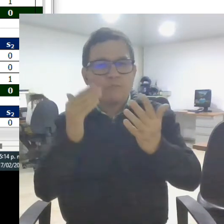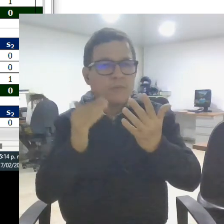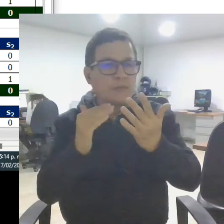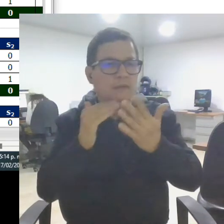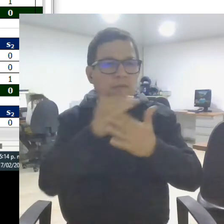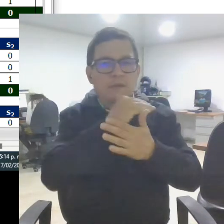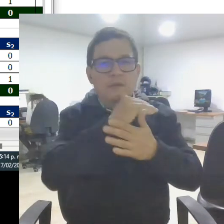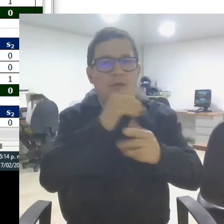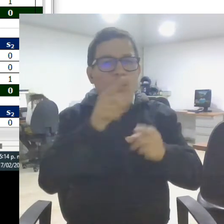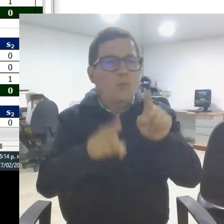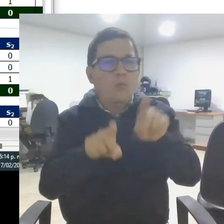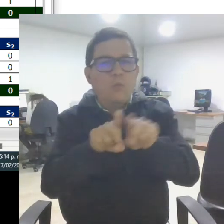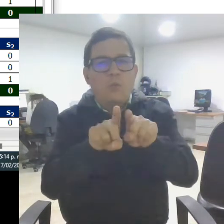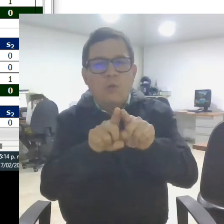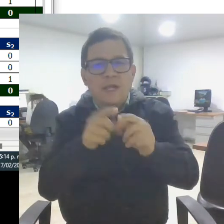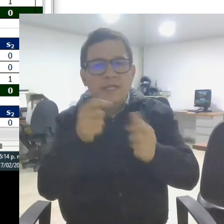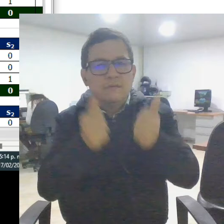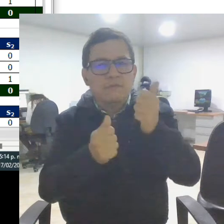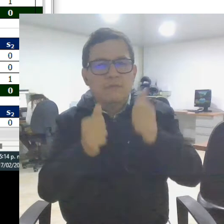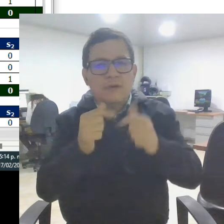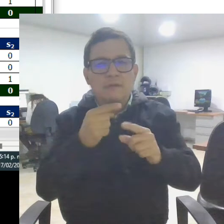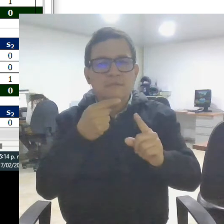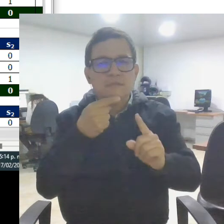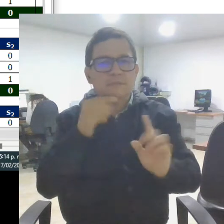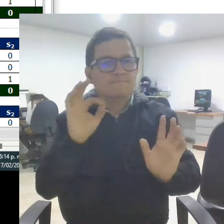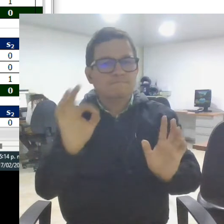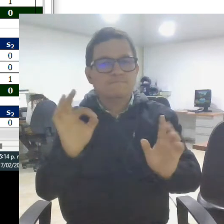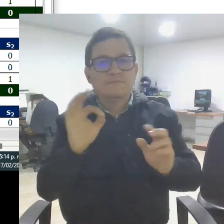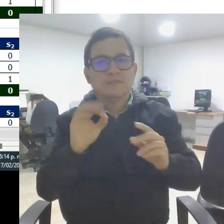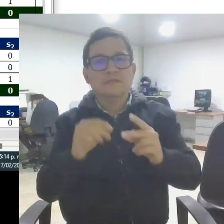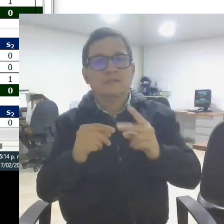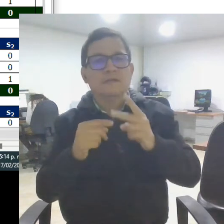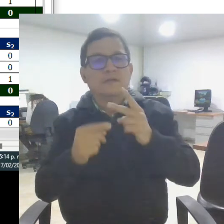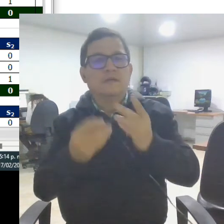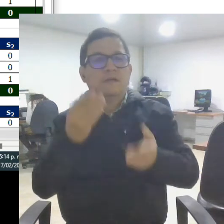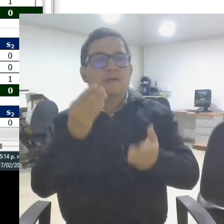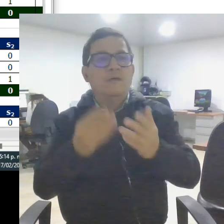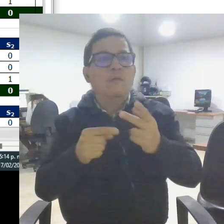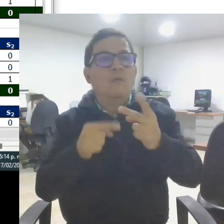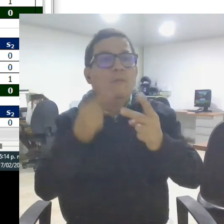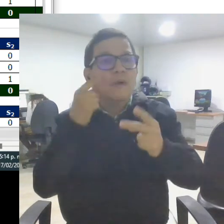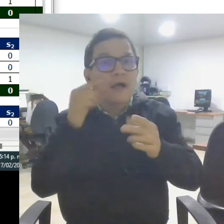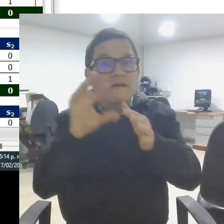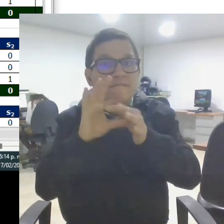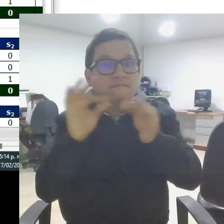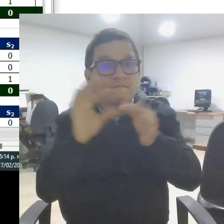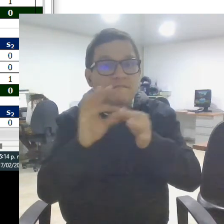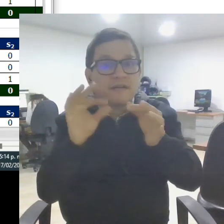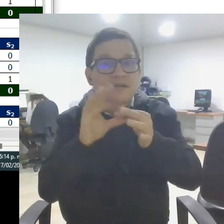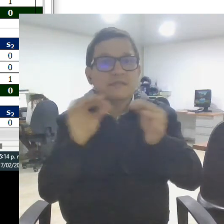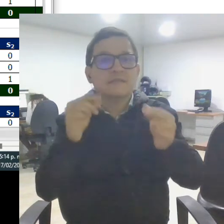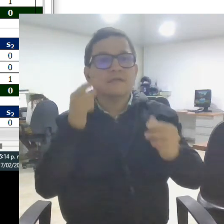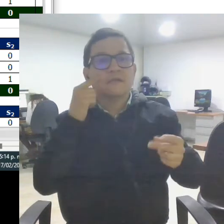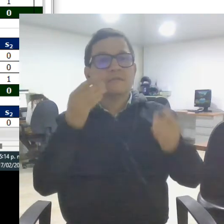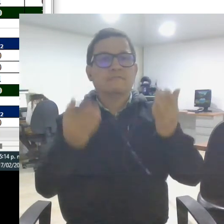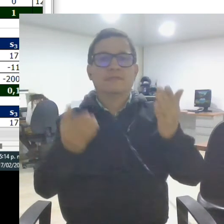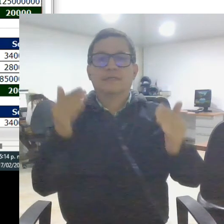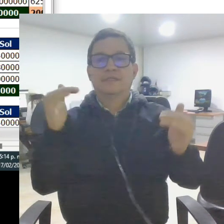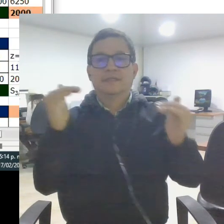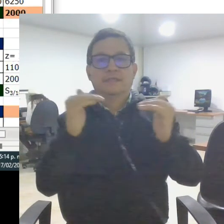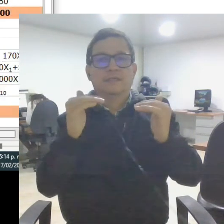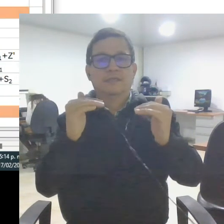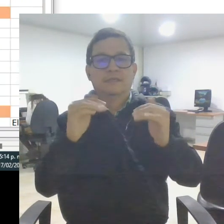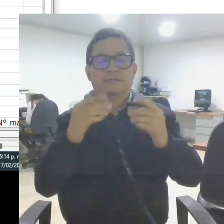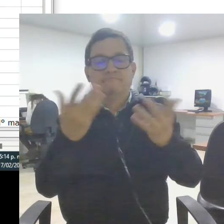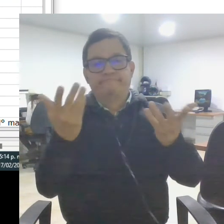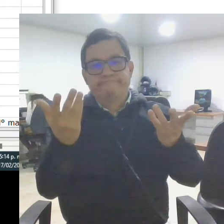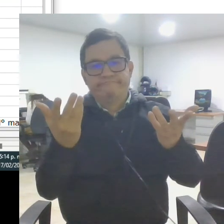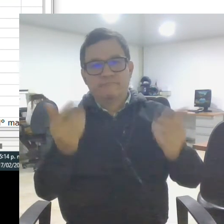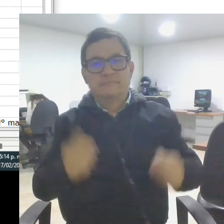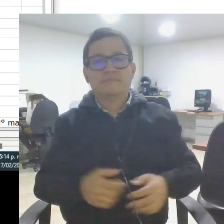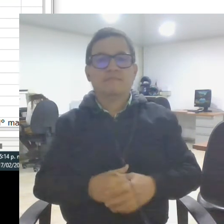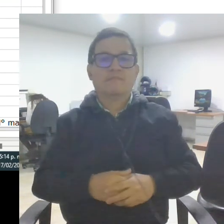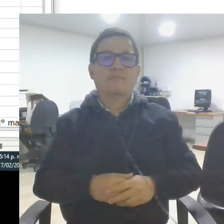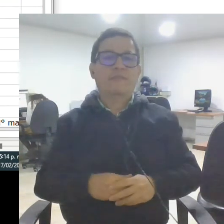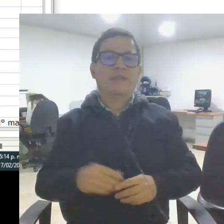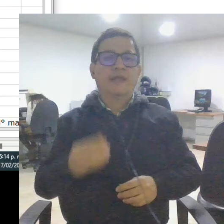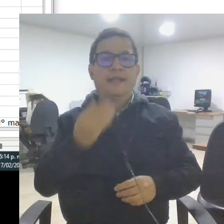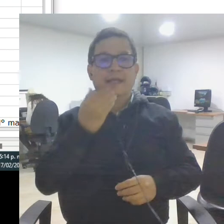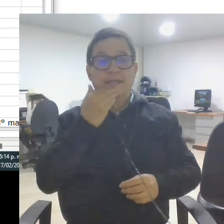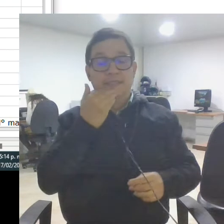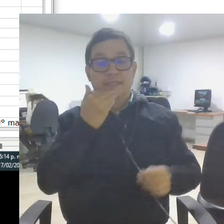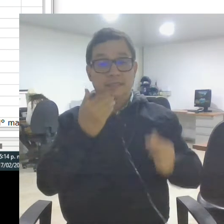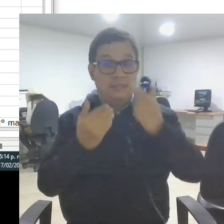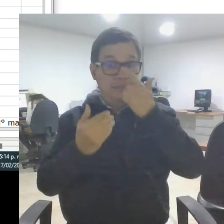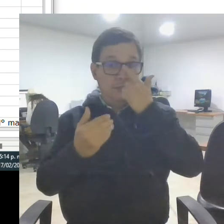denominador estrictamente positivo en dirección de la variable entrante. Un empate se rompe arbitrariamente, es decir, después de que